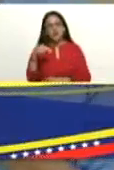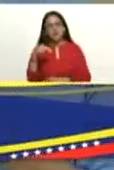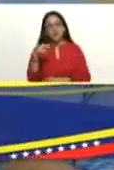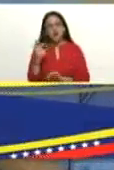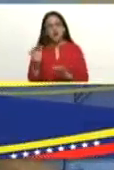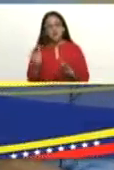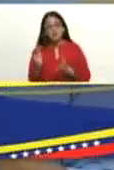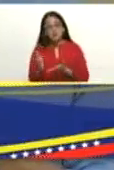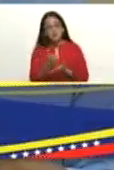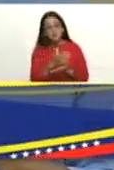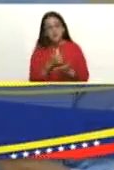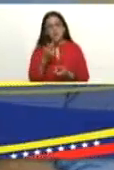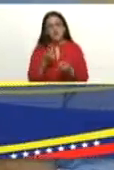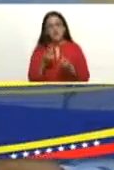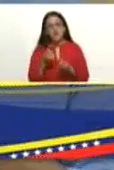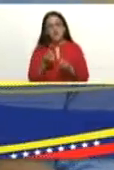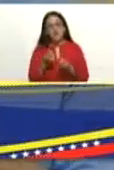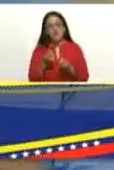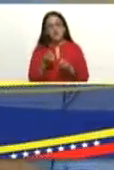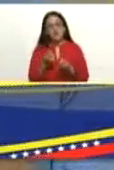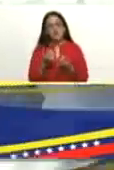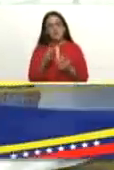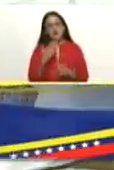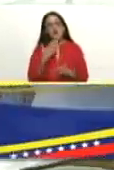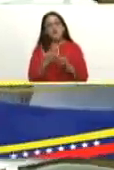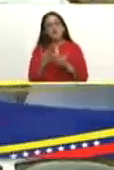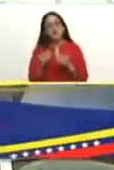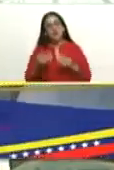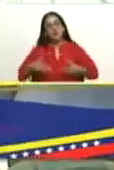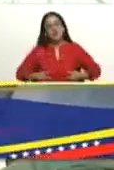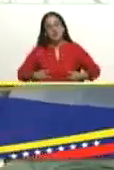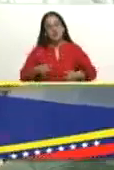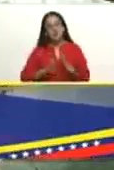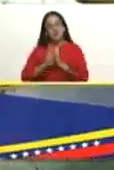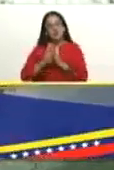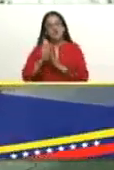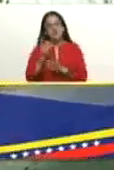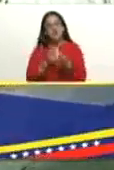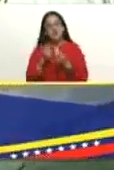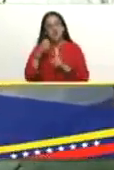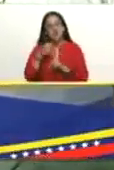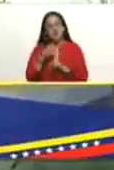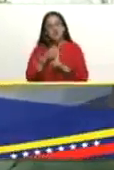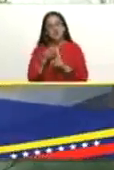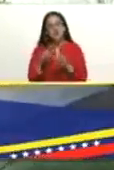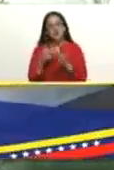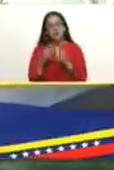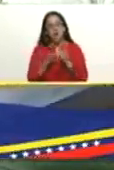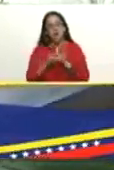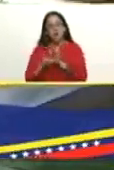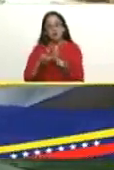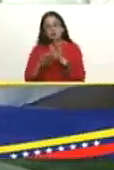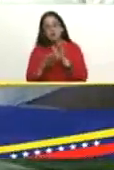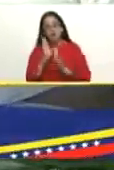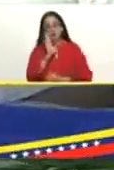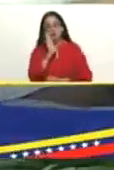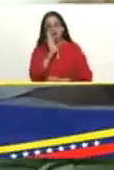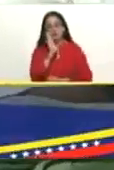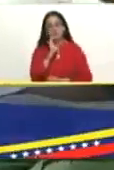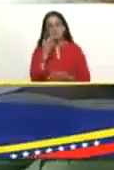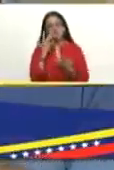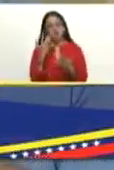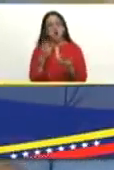logrado recoger más dinero en el fondo, bueno, producto de todo el esfuerzo que se está haciendo de crecimiento económico, de lucha contra la corrupción. Eso se ha visto reflejado en